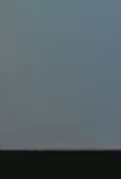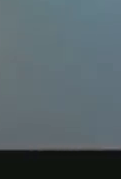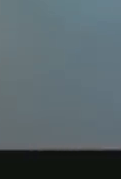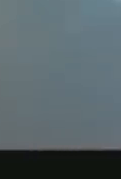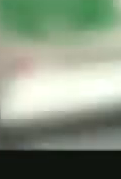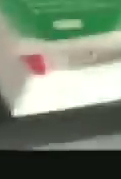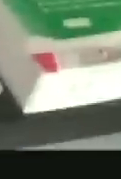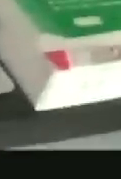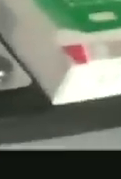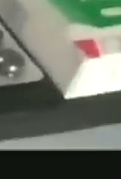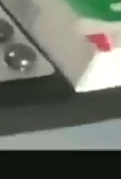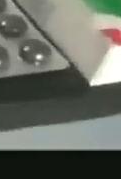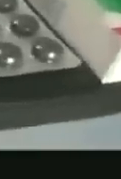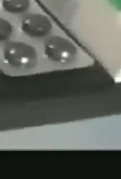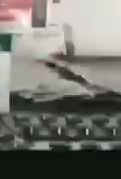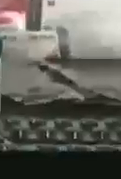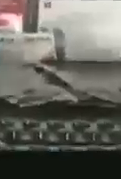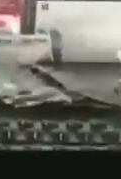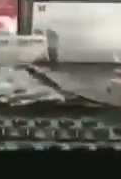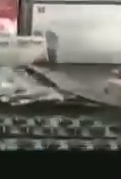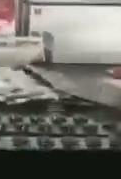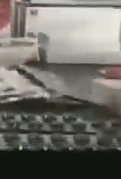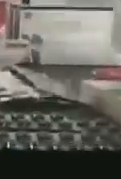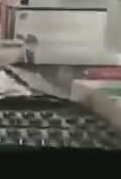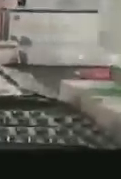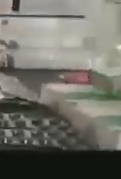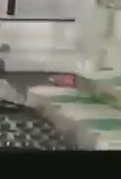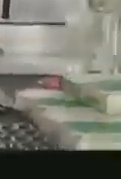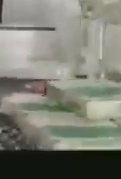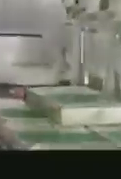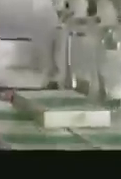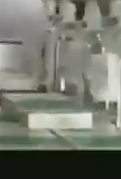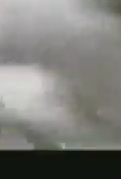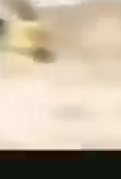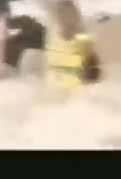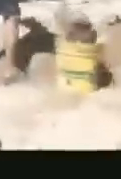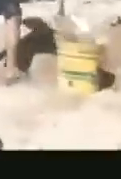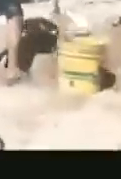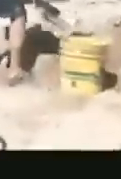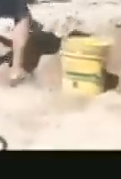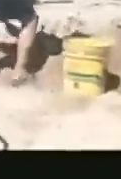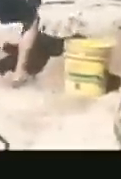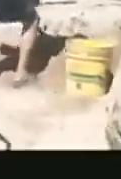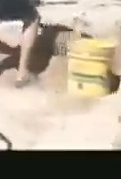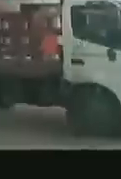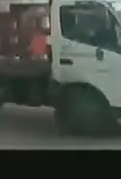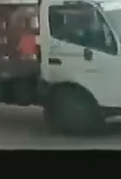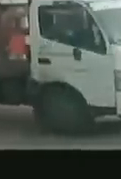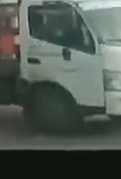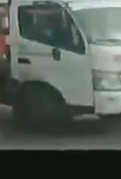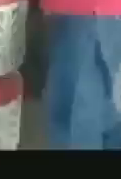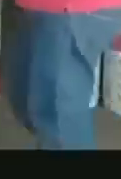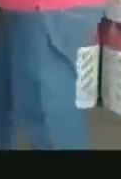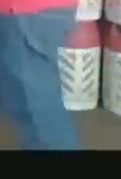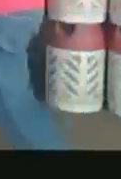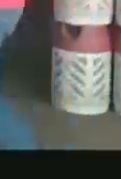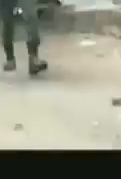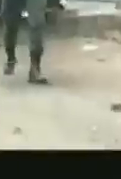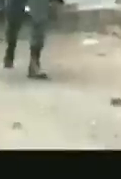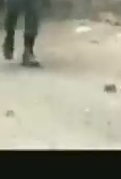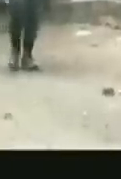hicieron la visita. El gobierno central está pendiente realmente de que se le dé respuesta a los casos del pueblo. ¡Vamos con el pueblo! ¡El pueblo